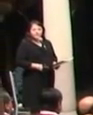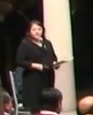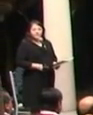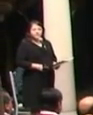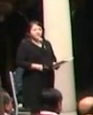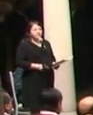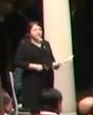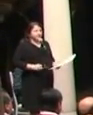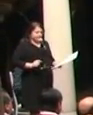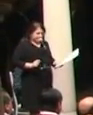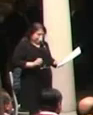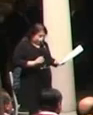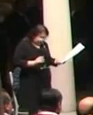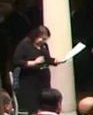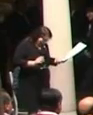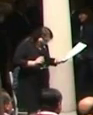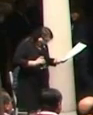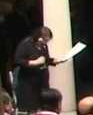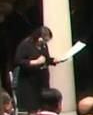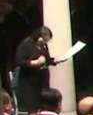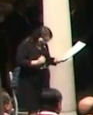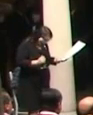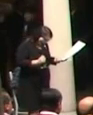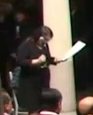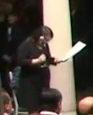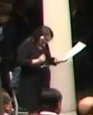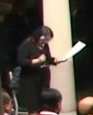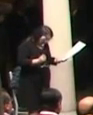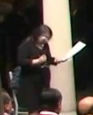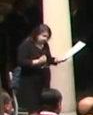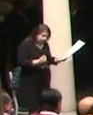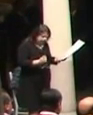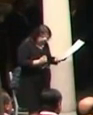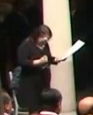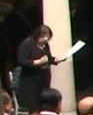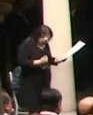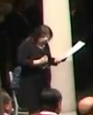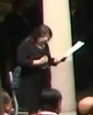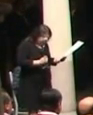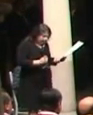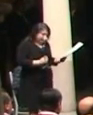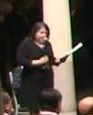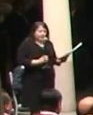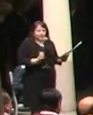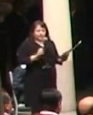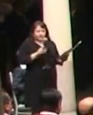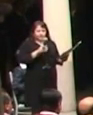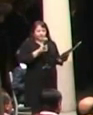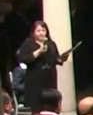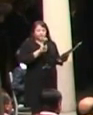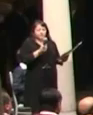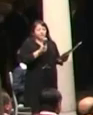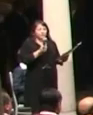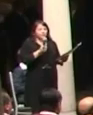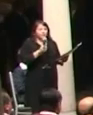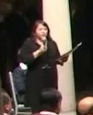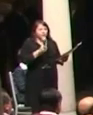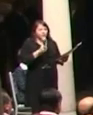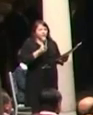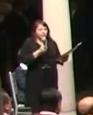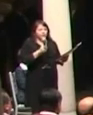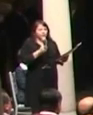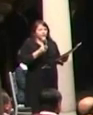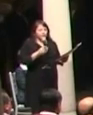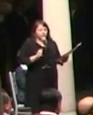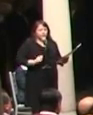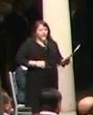Promoción del Empleo. Asistió también la jefa de la Superintendencia Nacional de Aduanas y de Administración Tributaria, Tania Quispe, además de